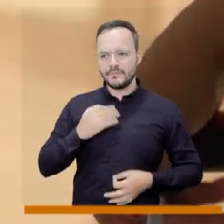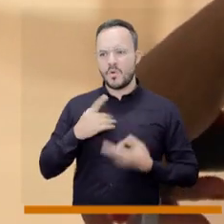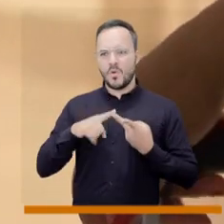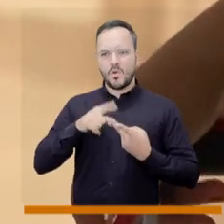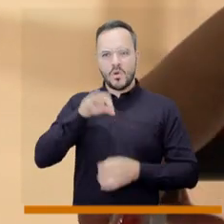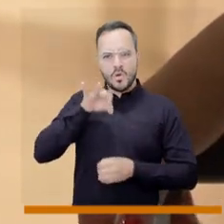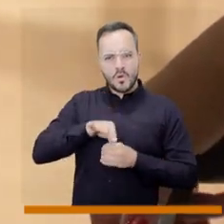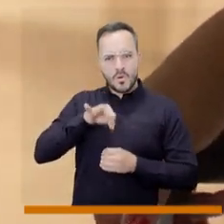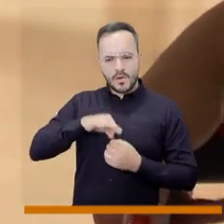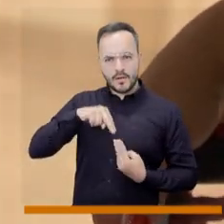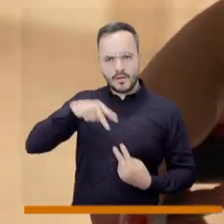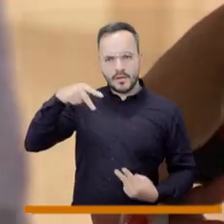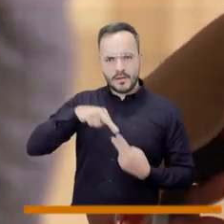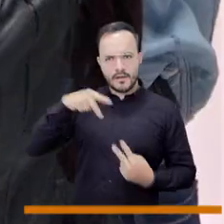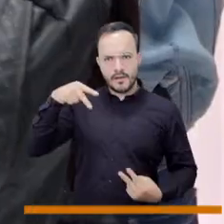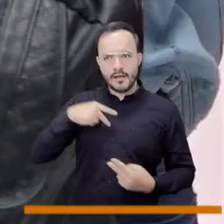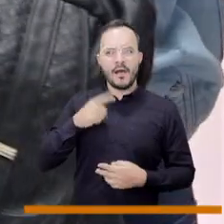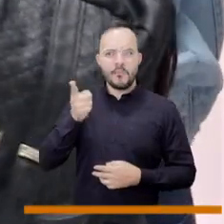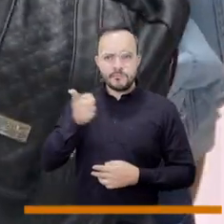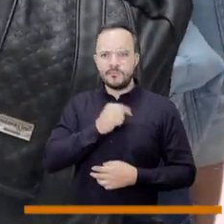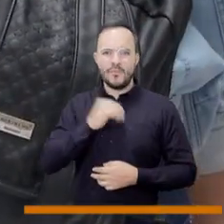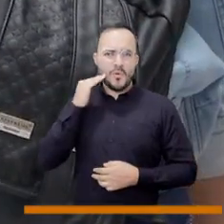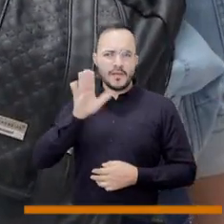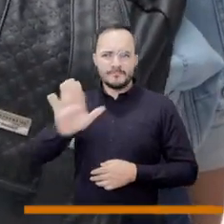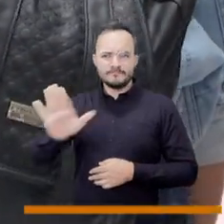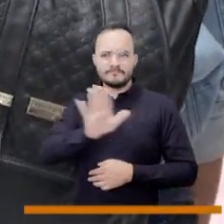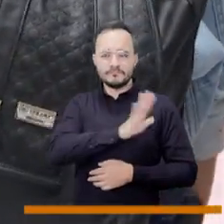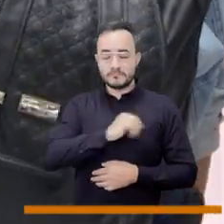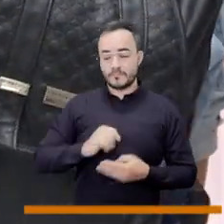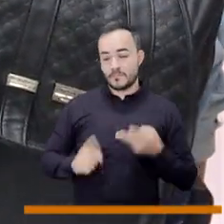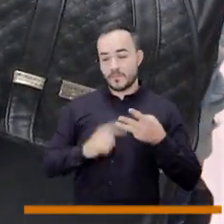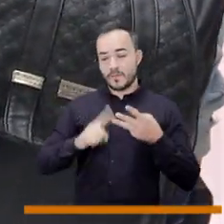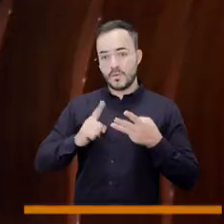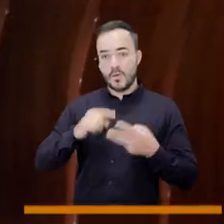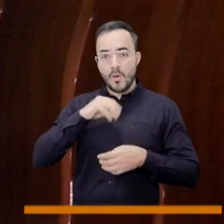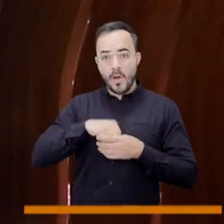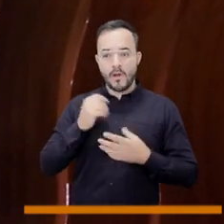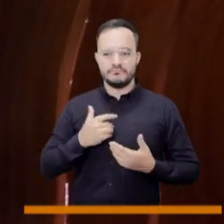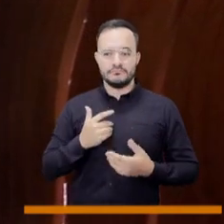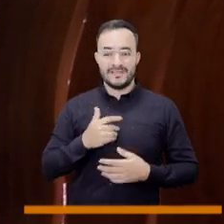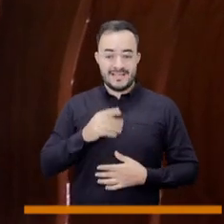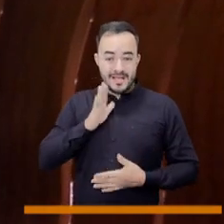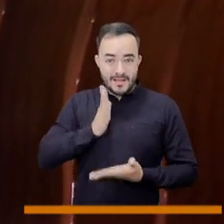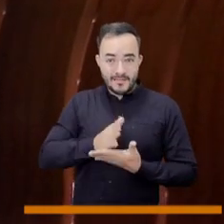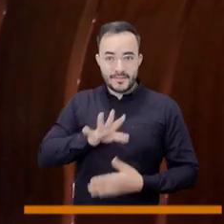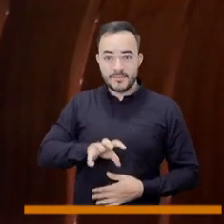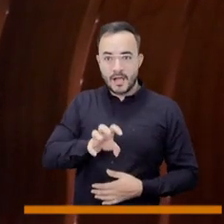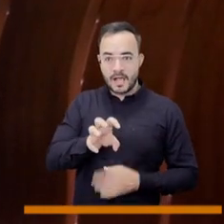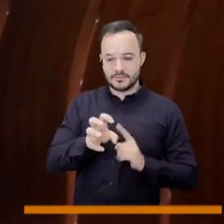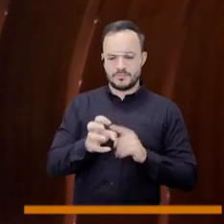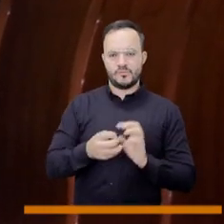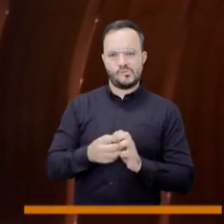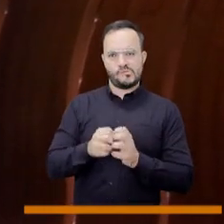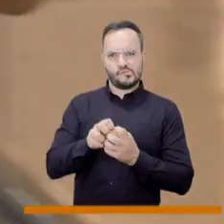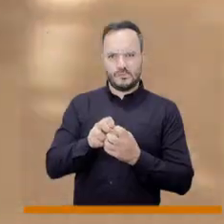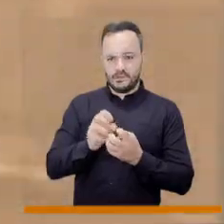de cada mujer, con los hábitos que tiene y adicionalmente con algunas mutaciones que se dan